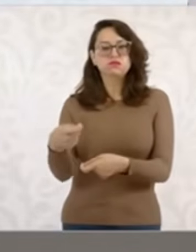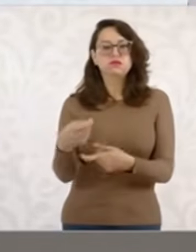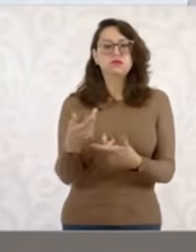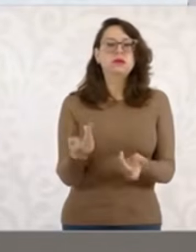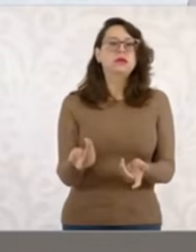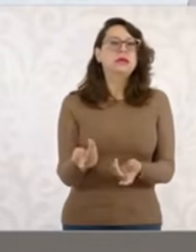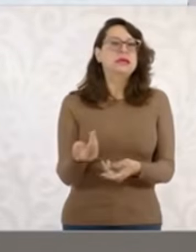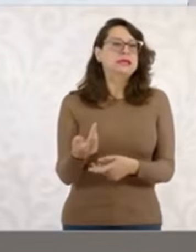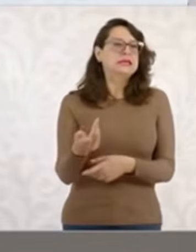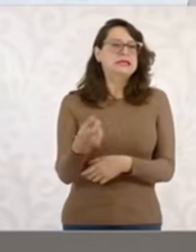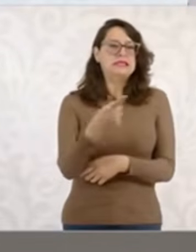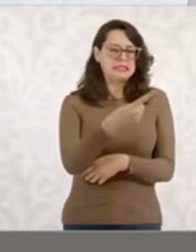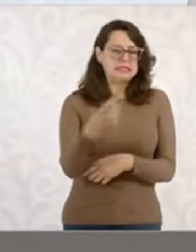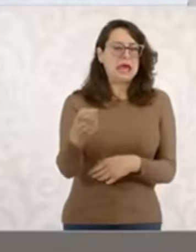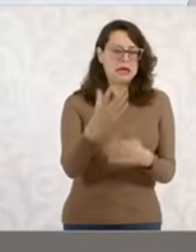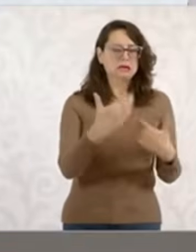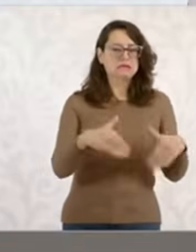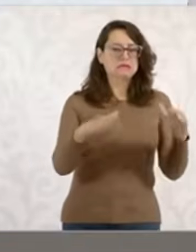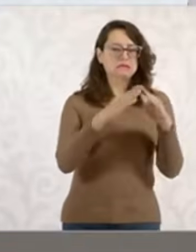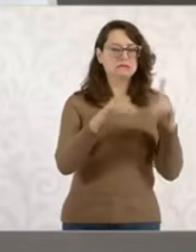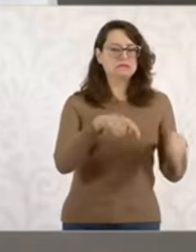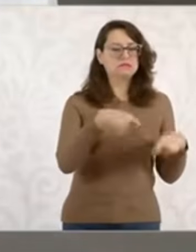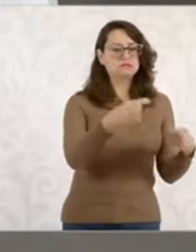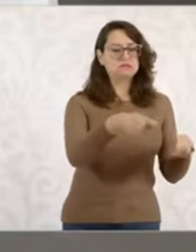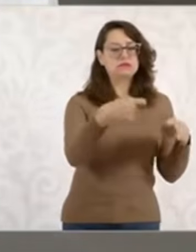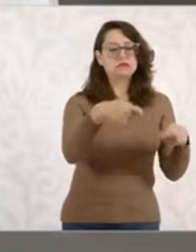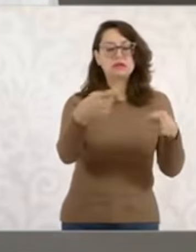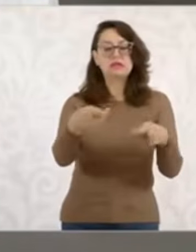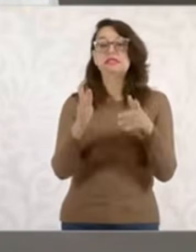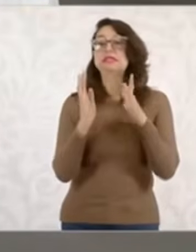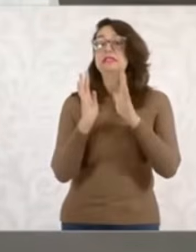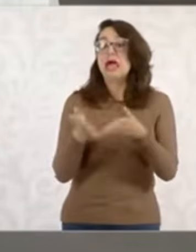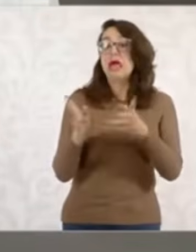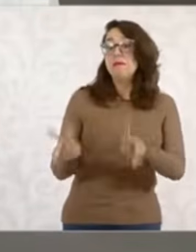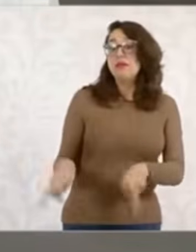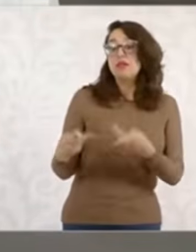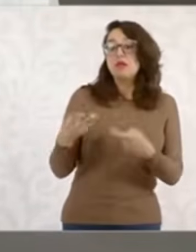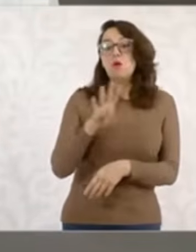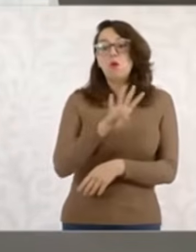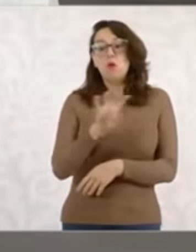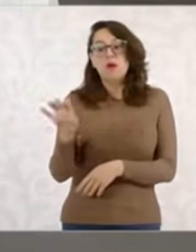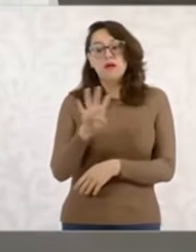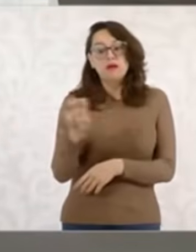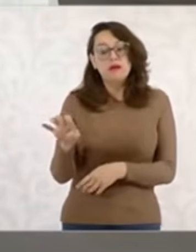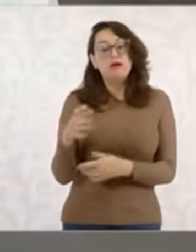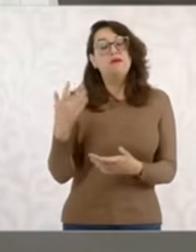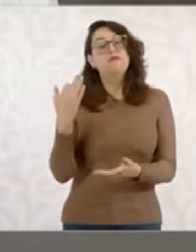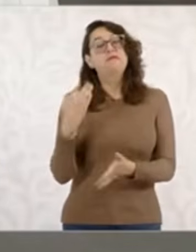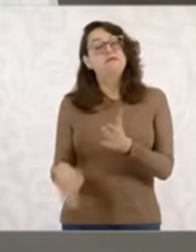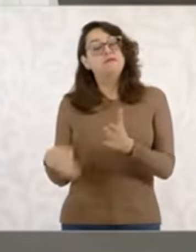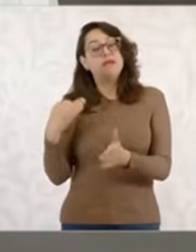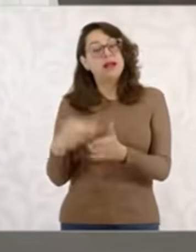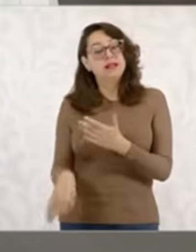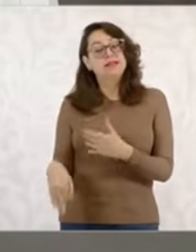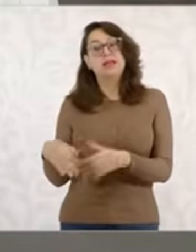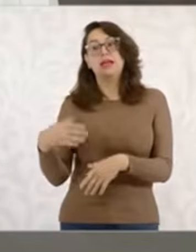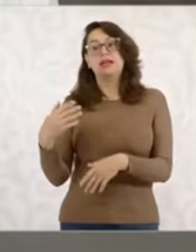de 400, tenemos una lista de espera de 600, todavía están detallando los